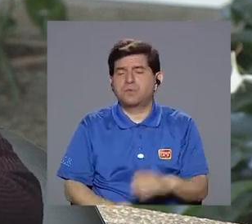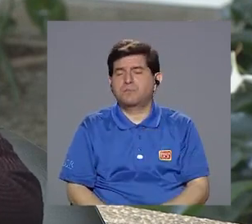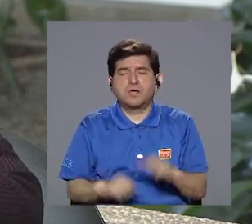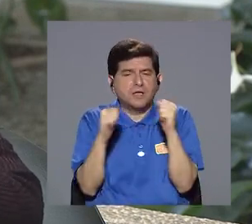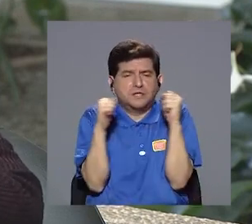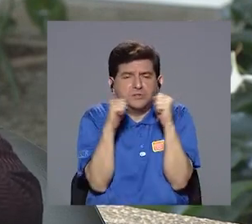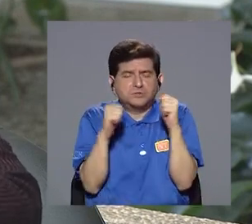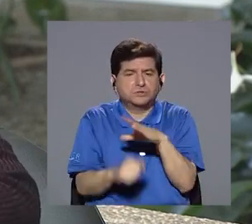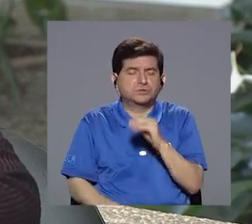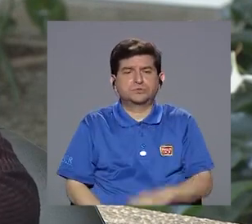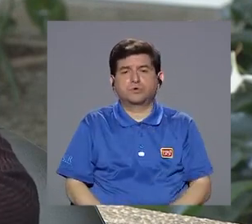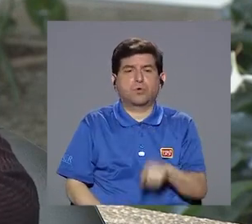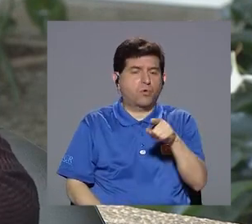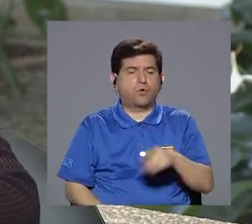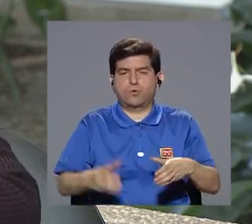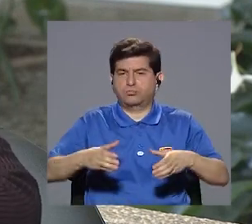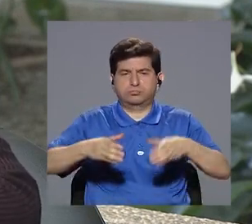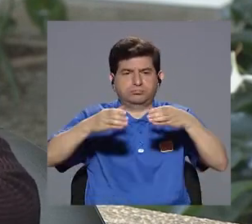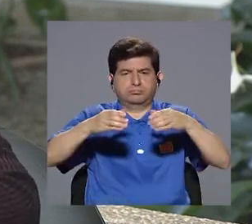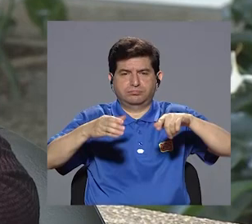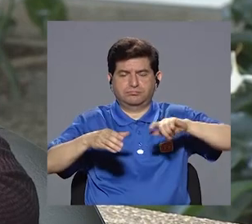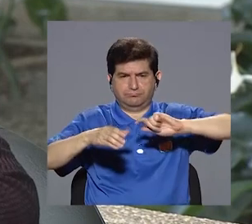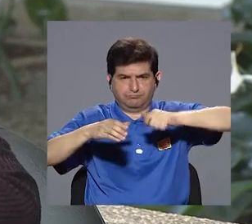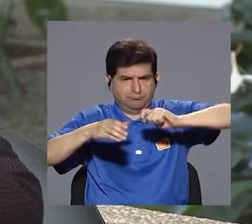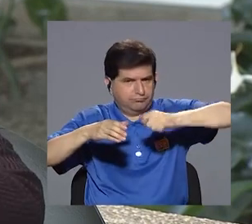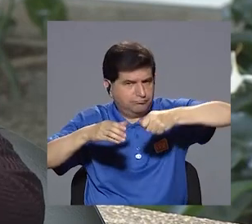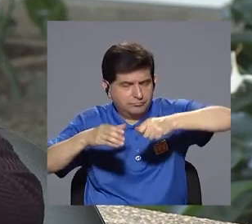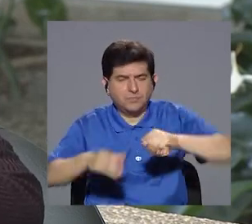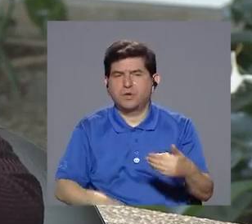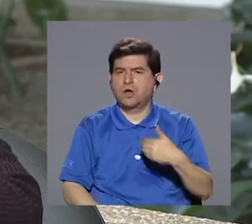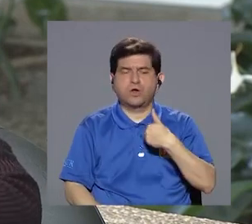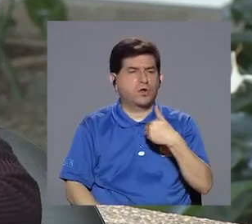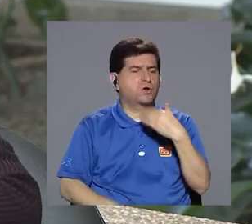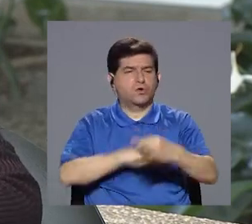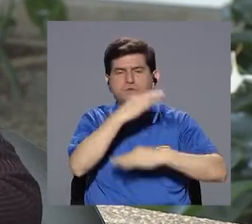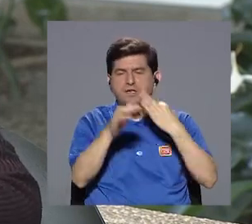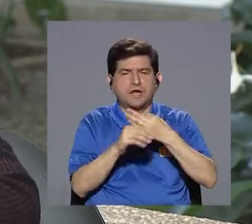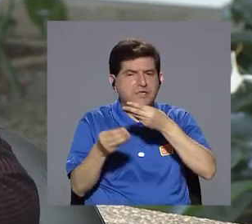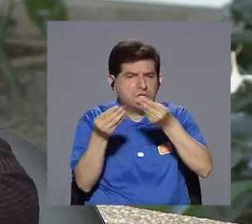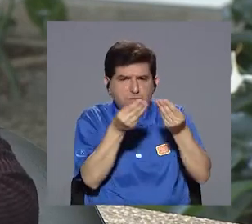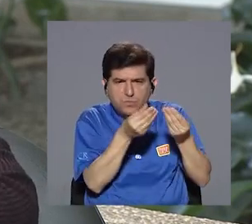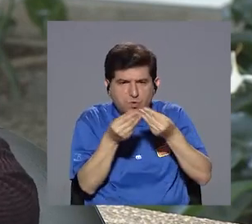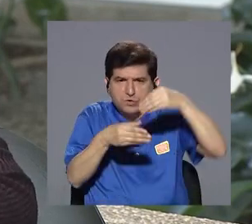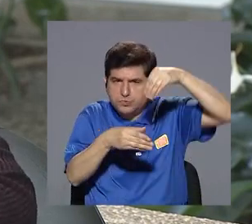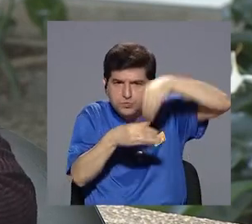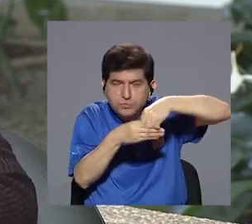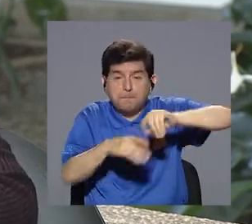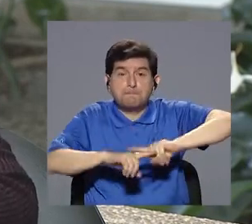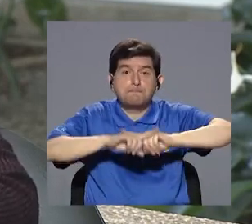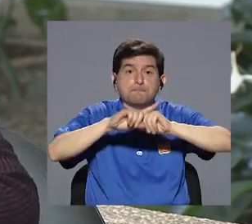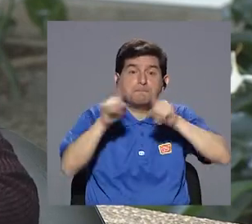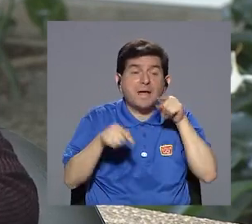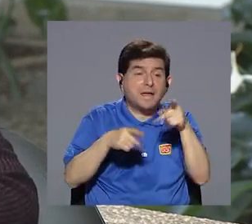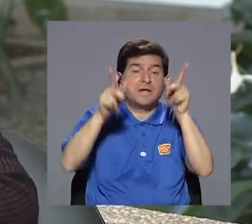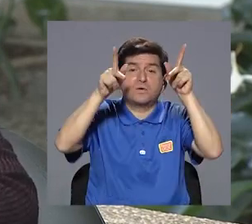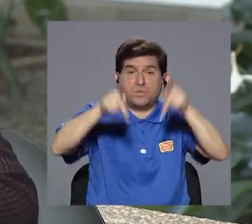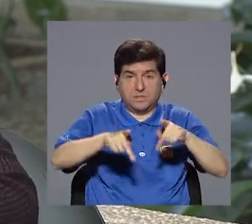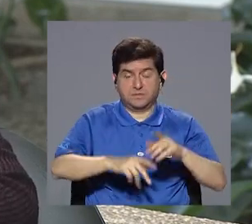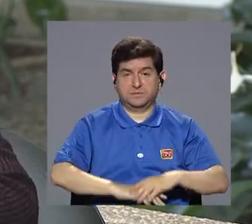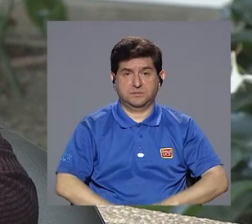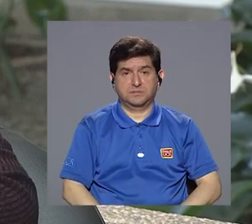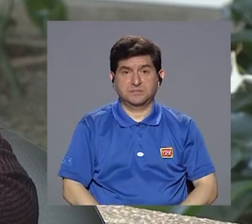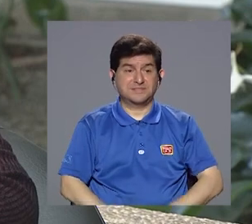congelado, no utilice latas, trate de que no tengan ciertas sustancias, pero el caso de estas